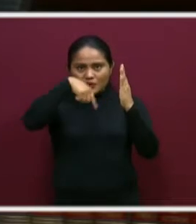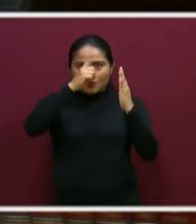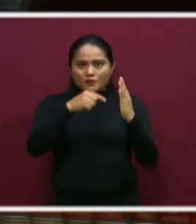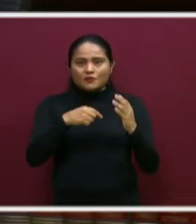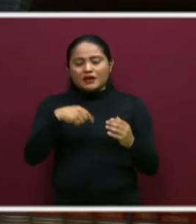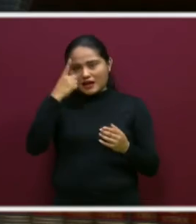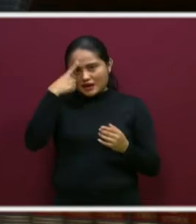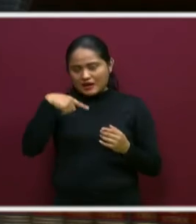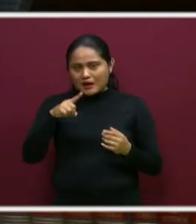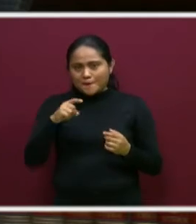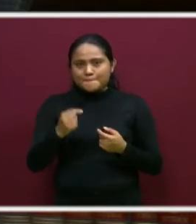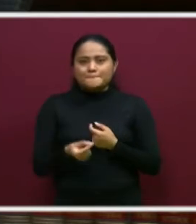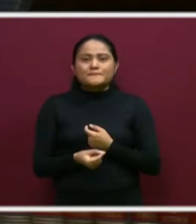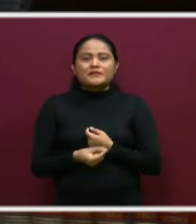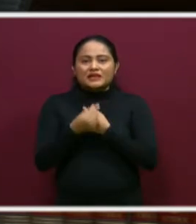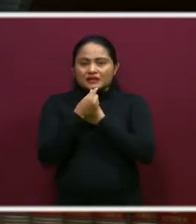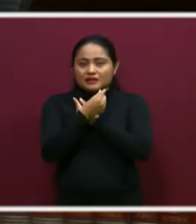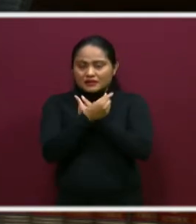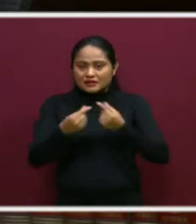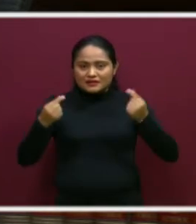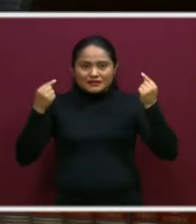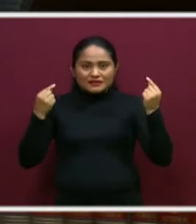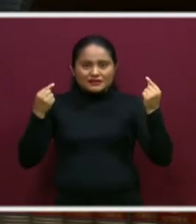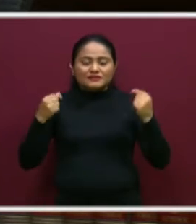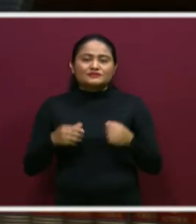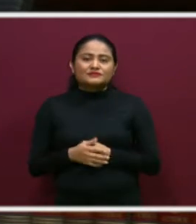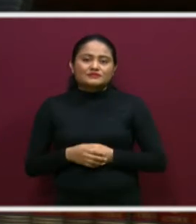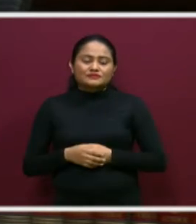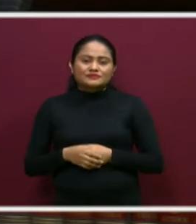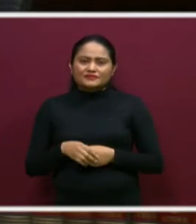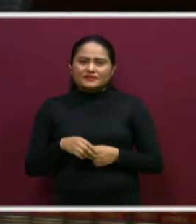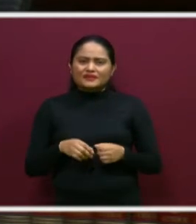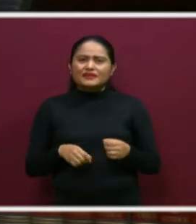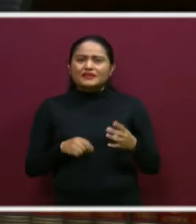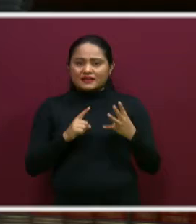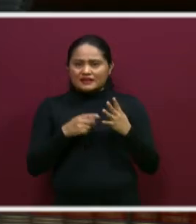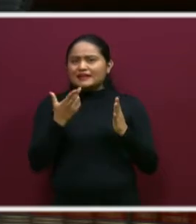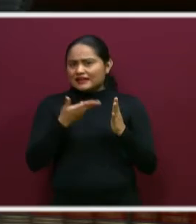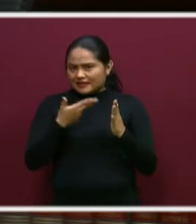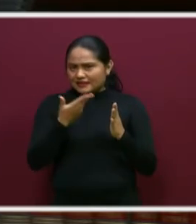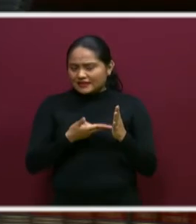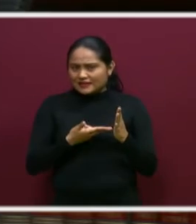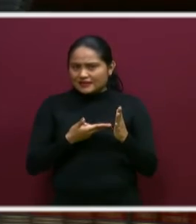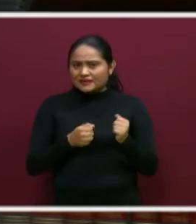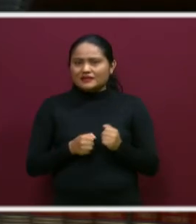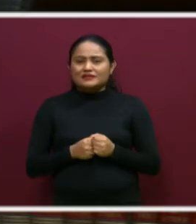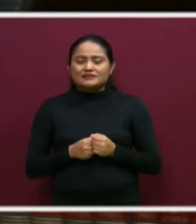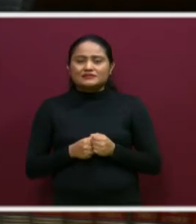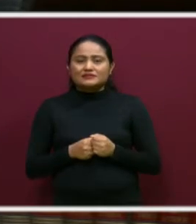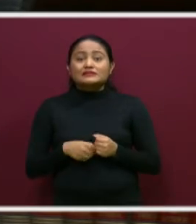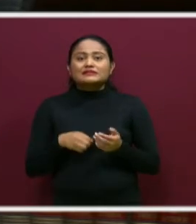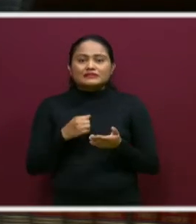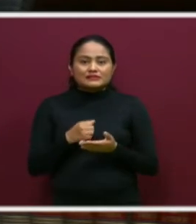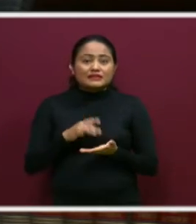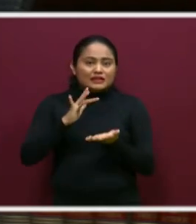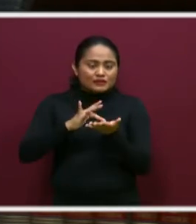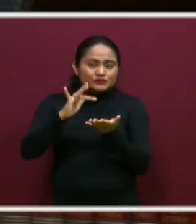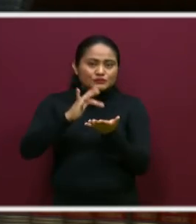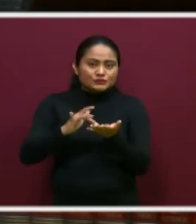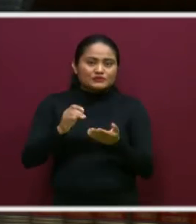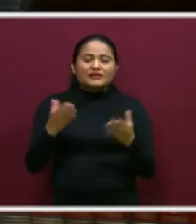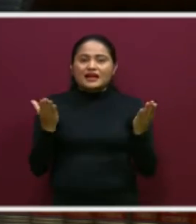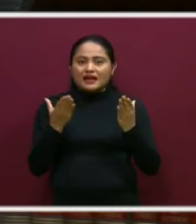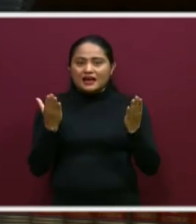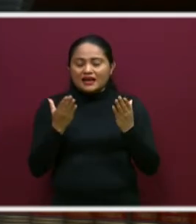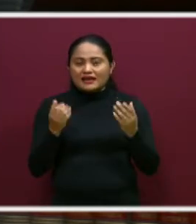que es ganadora de artes plásticas y este curso proporciona fundamentos básicos para la creación de ilustraciones a partir de